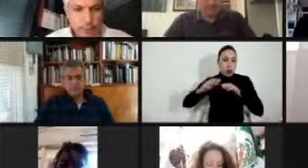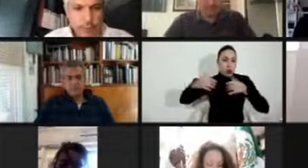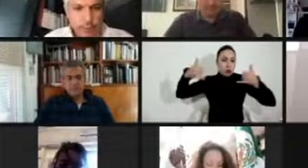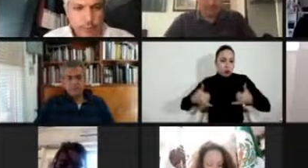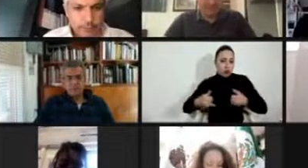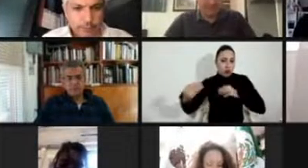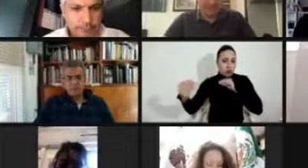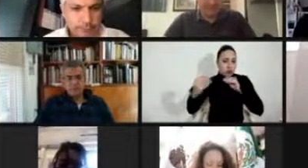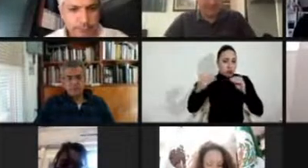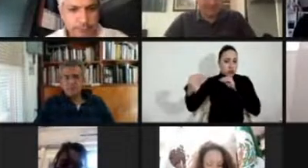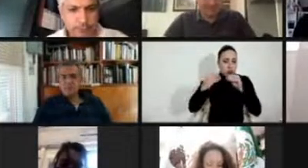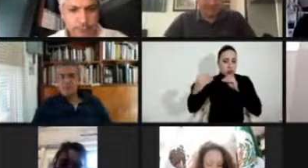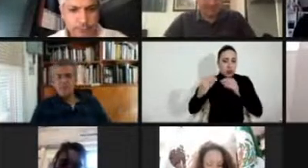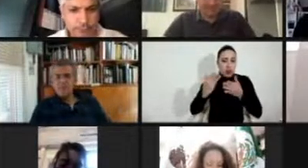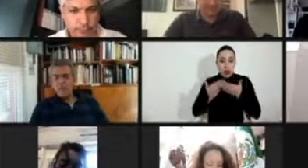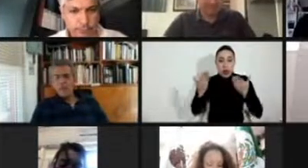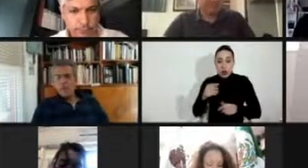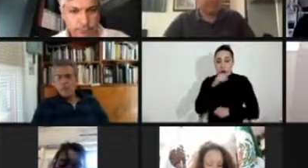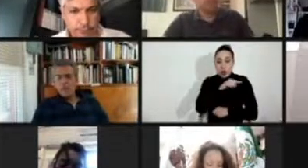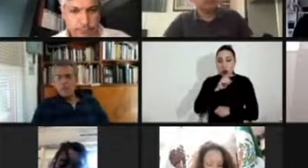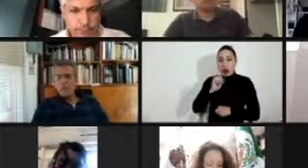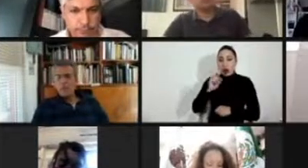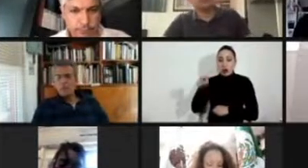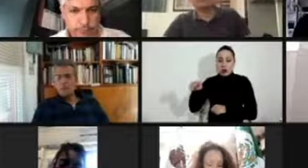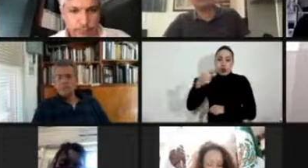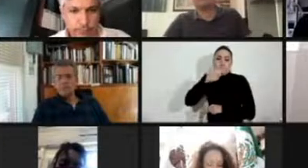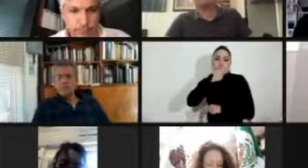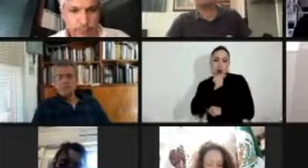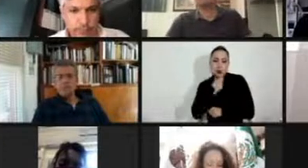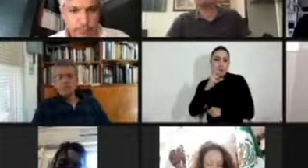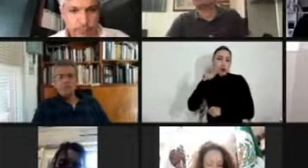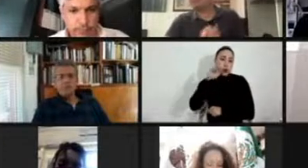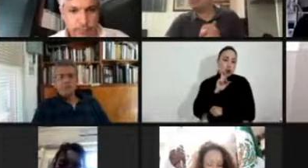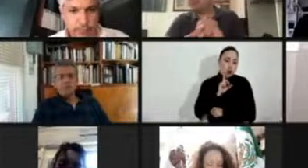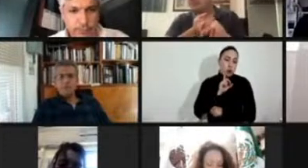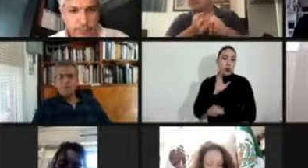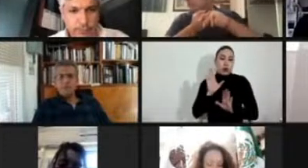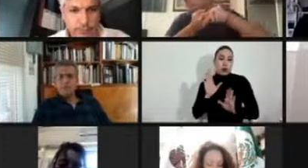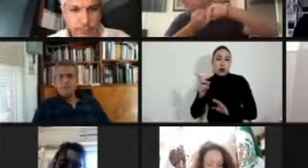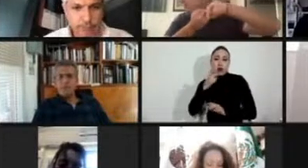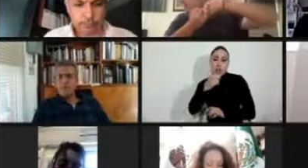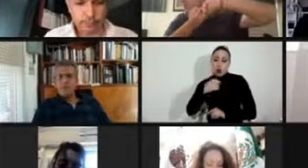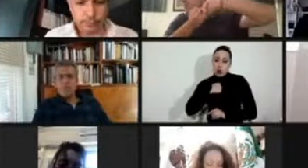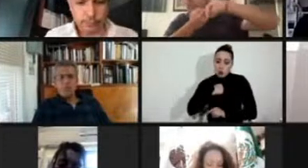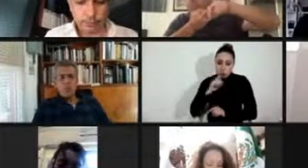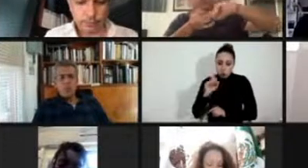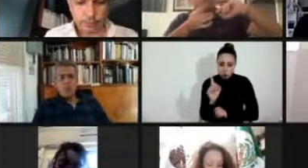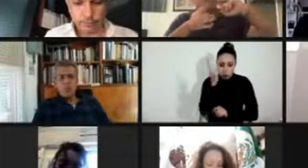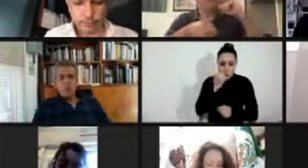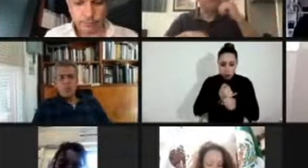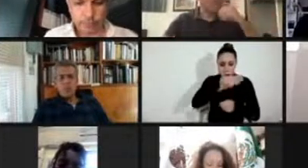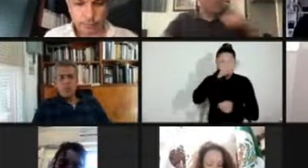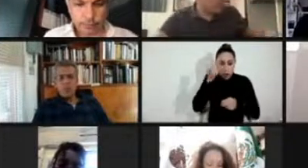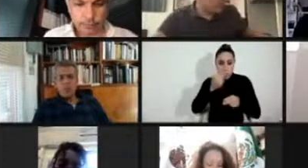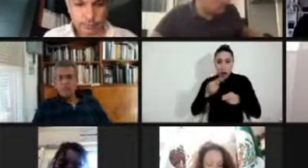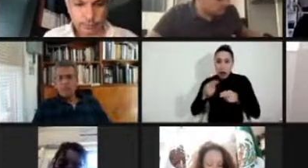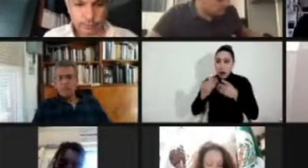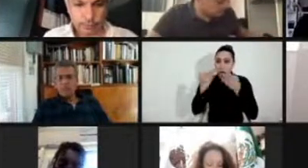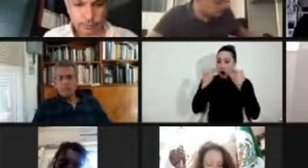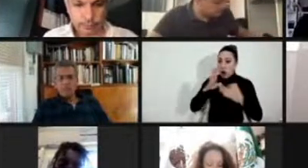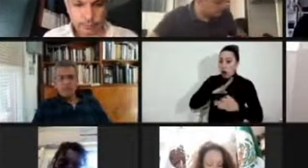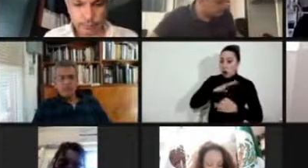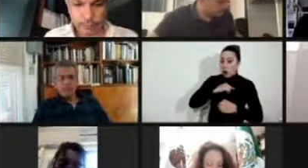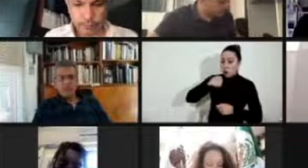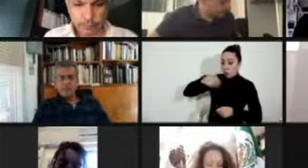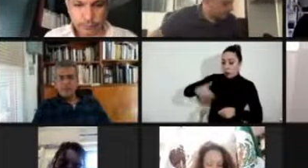es a la diputada o diputado decir que es inocente hasta que se le demuestre que es culpable, y no al revés. De tal